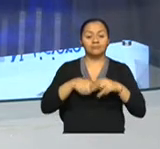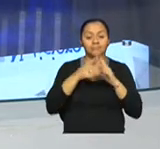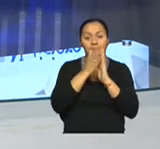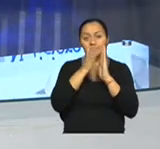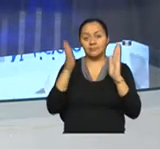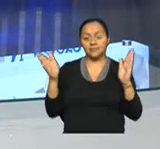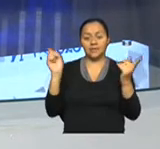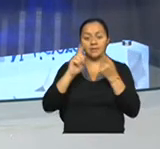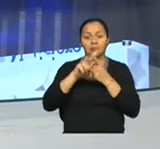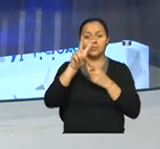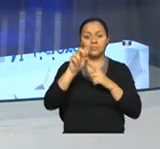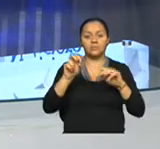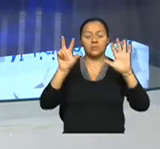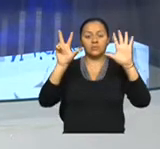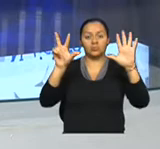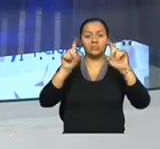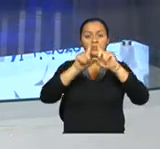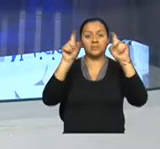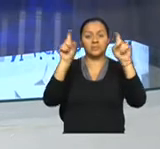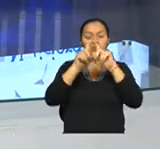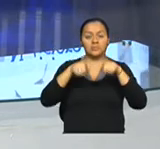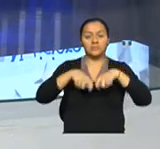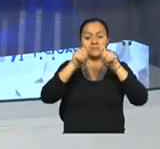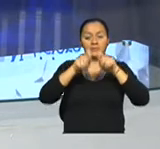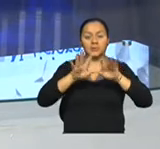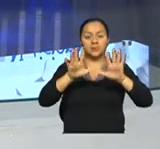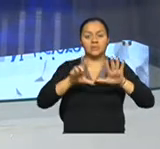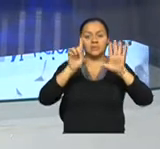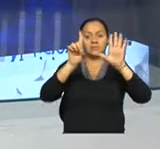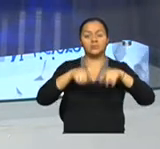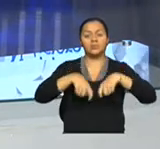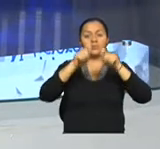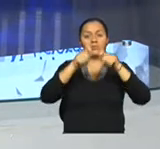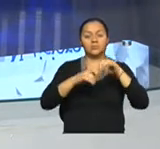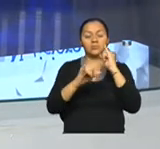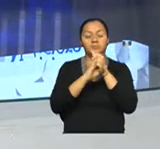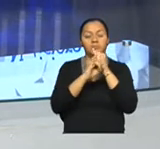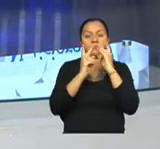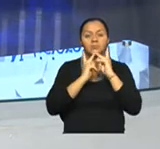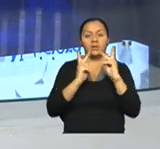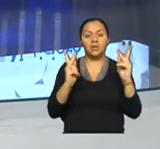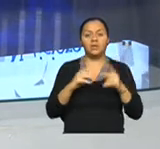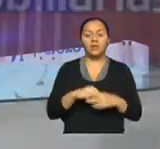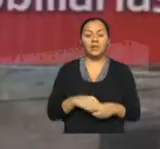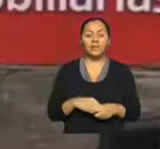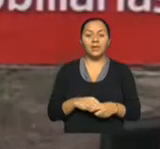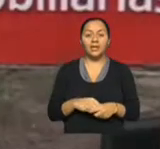hasta antes de 2008, la empresa ha firmado 16 contratos con instituciones públicas.